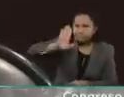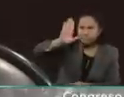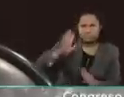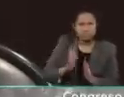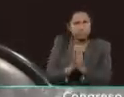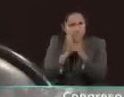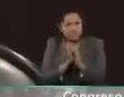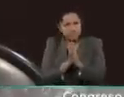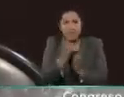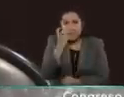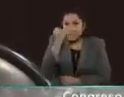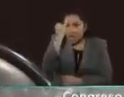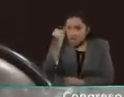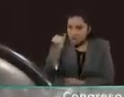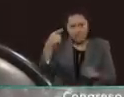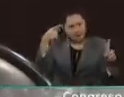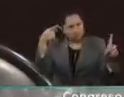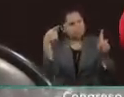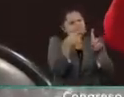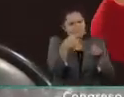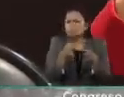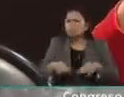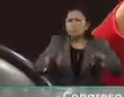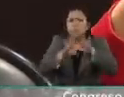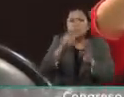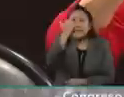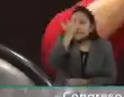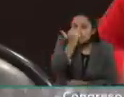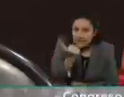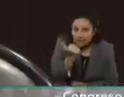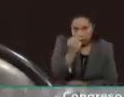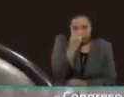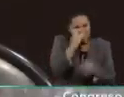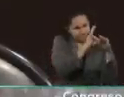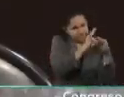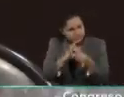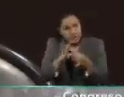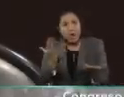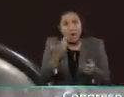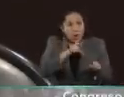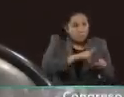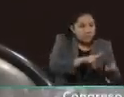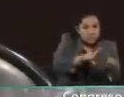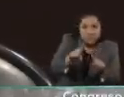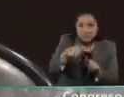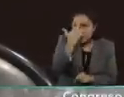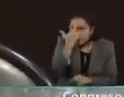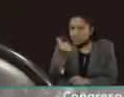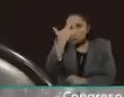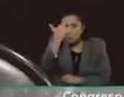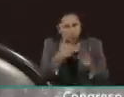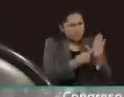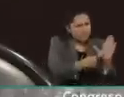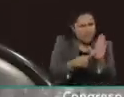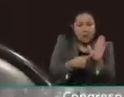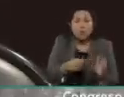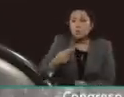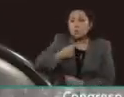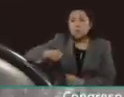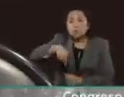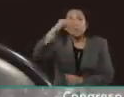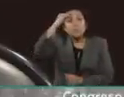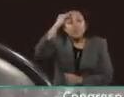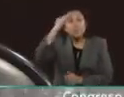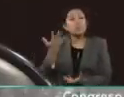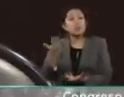fuerza de la razón, pero con la fuerza también de los argumentos. Creemos que la disciplina crítica no funciona en la